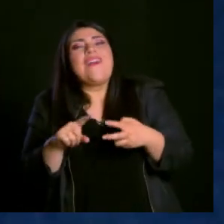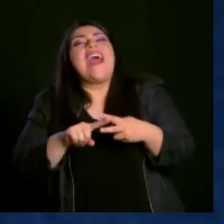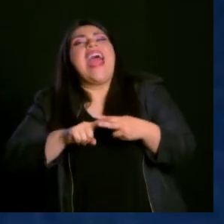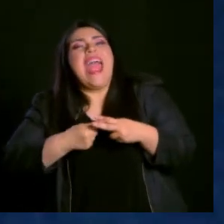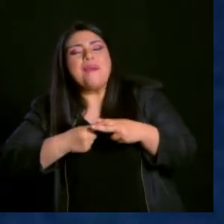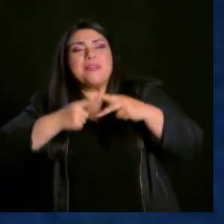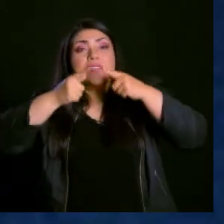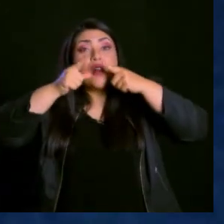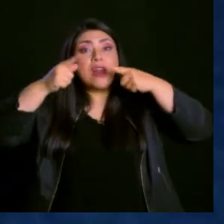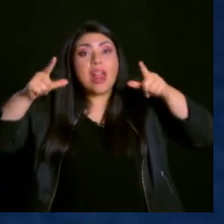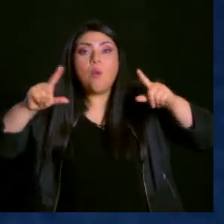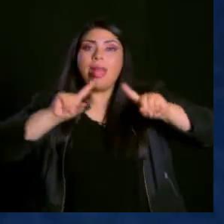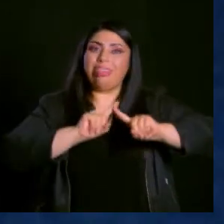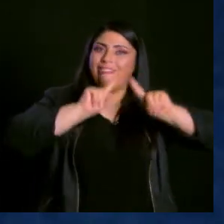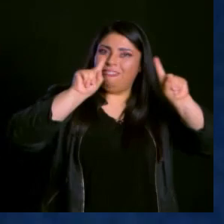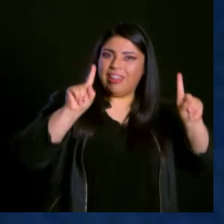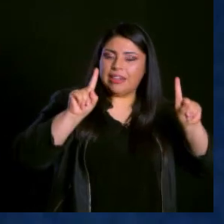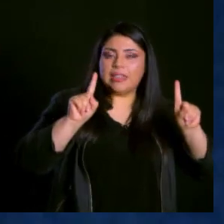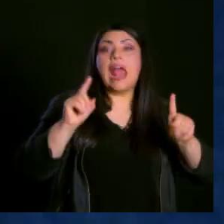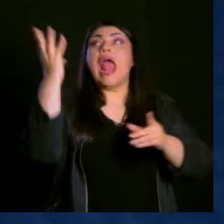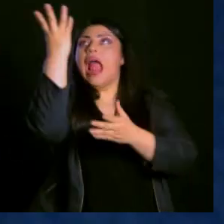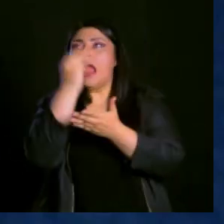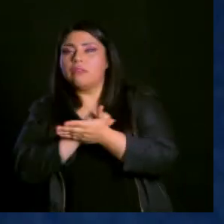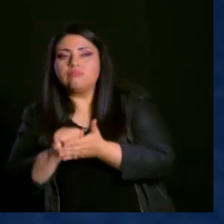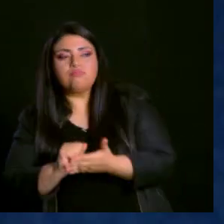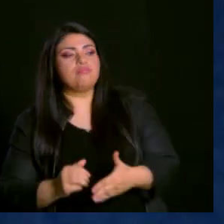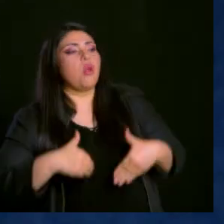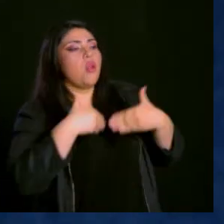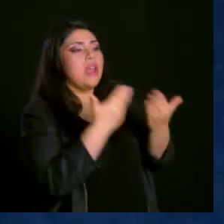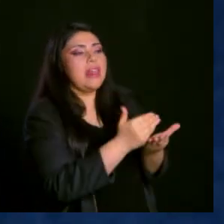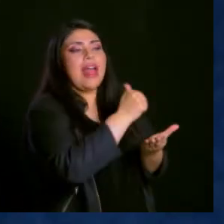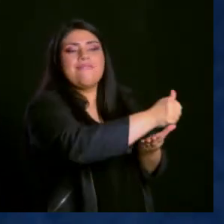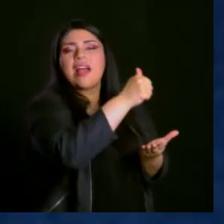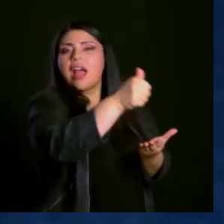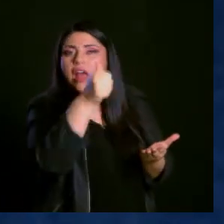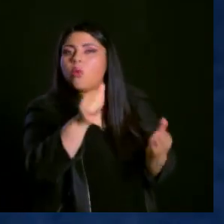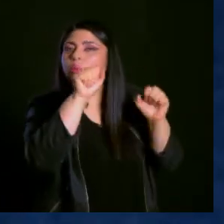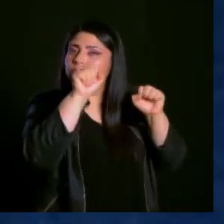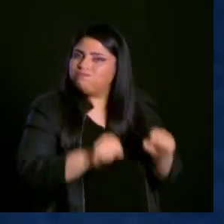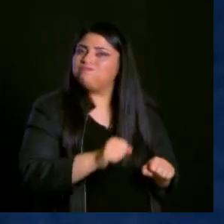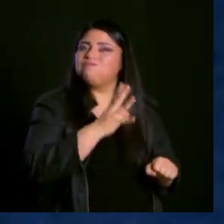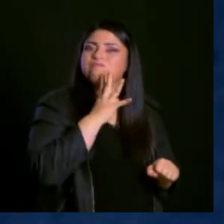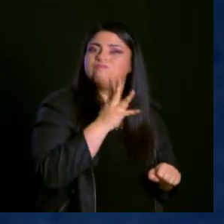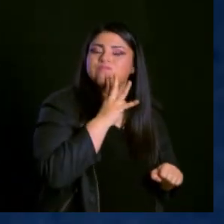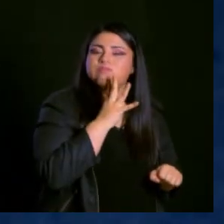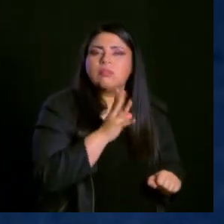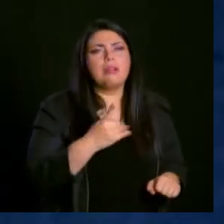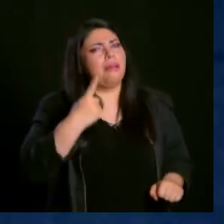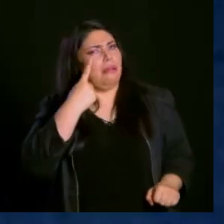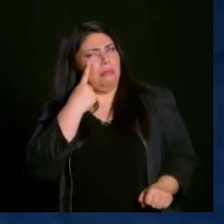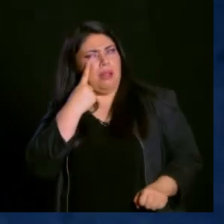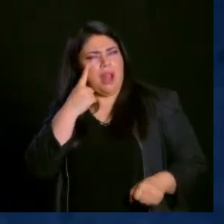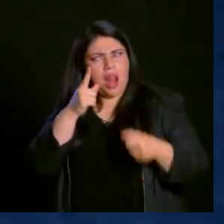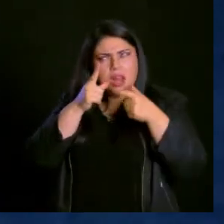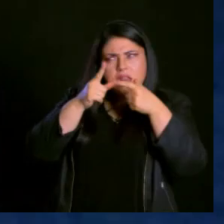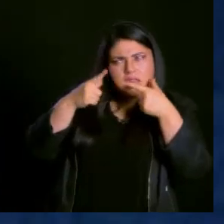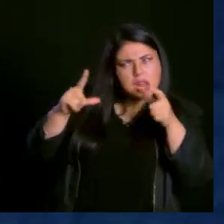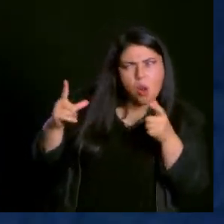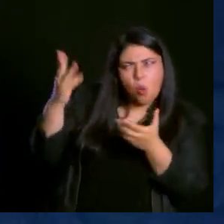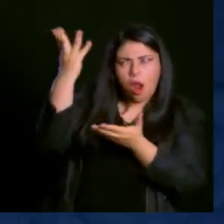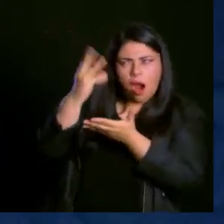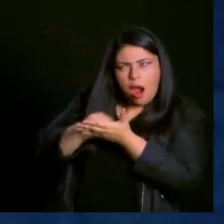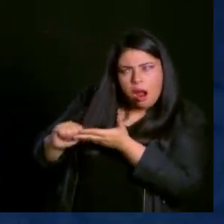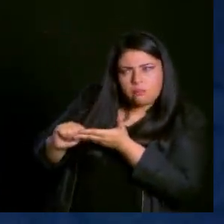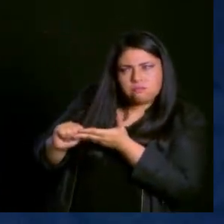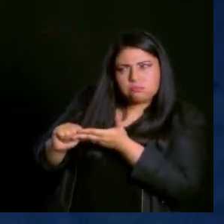otras lenguas Según el espíritu les daba que hablasen y aquí mucha gente lo que piensa es que estas lenguas son del Don del